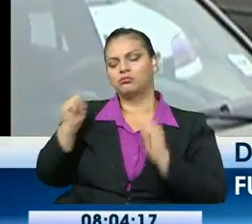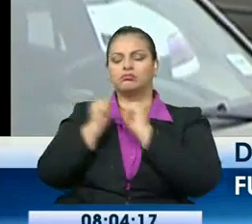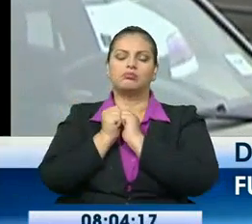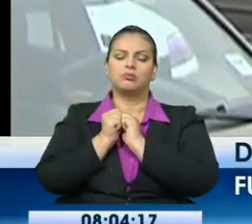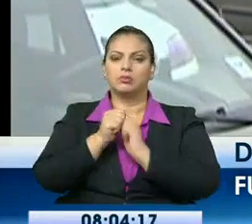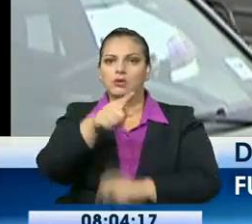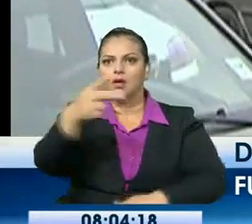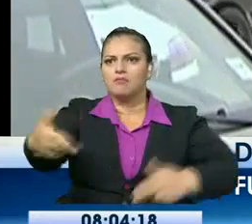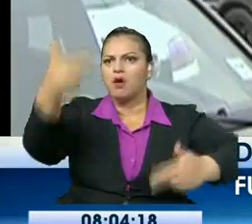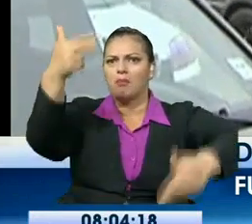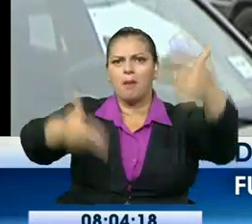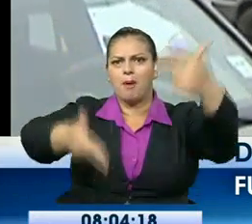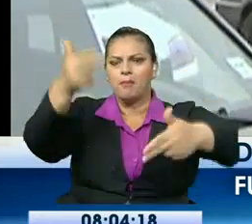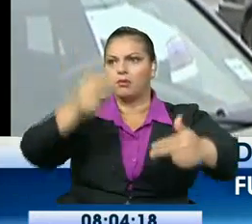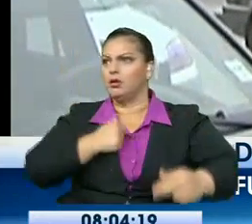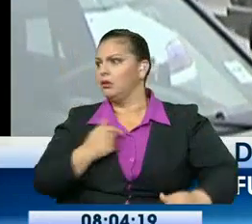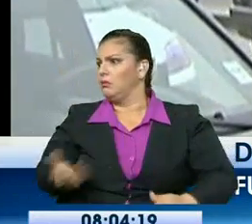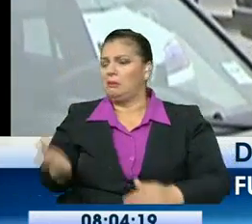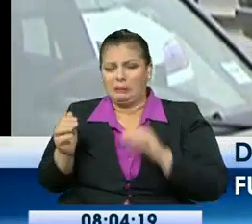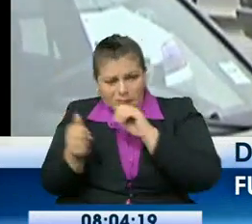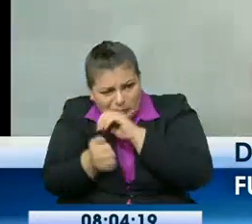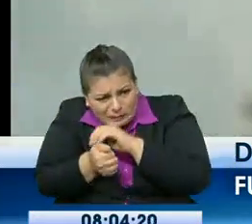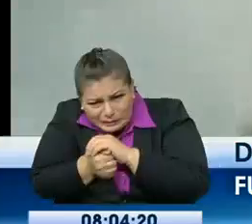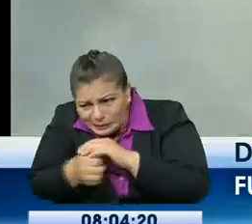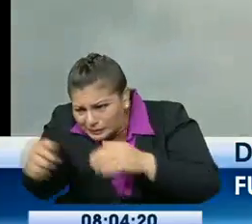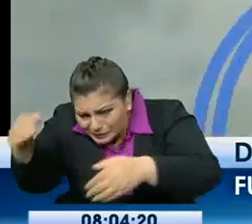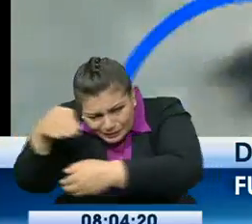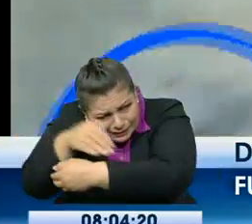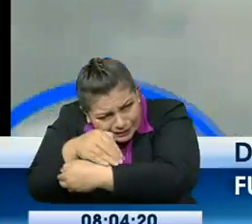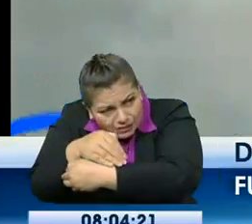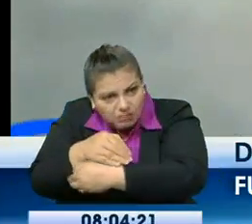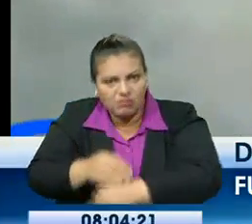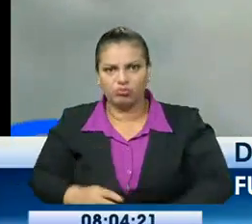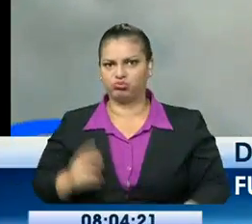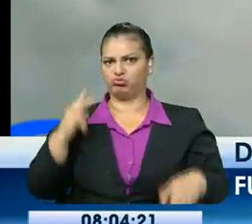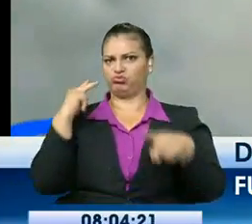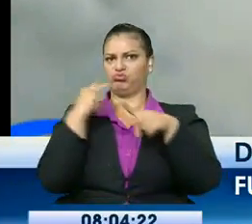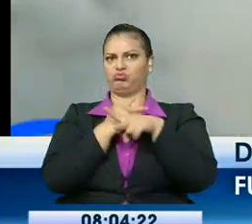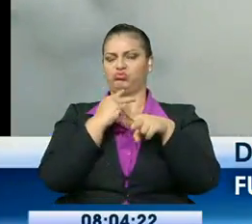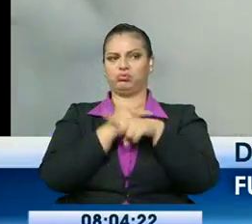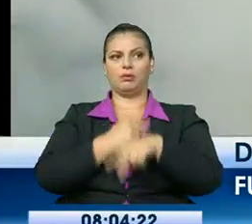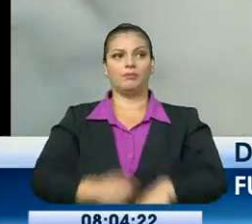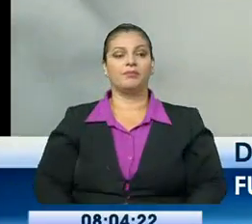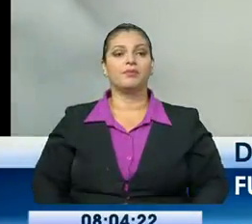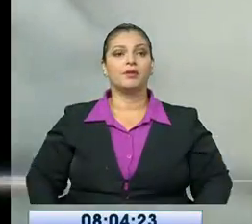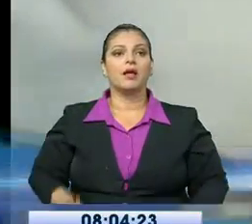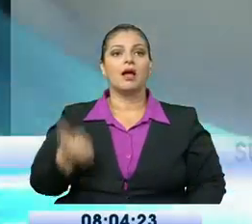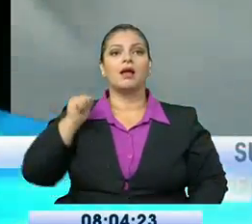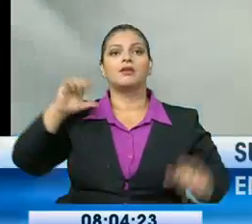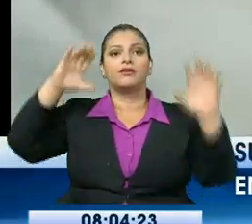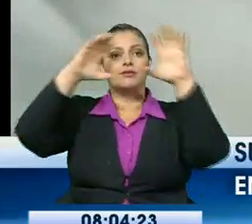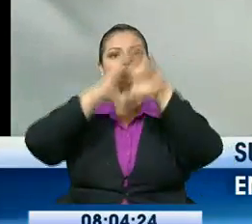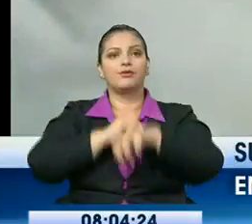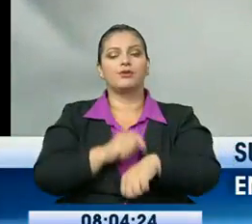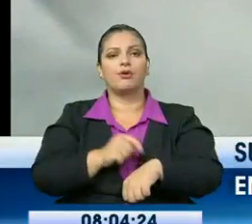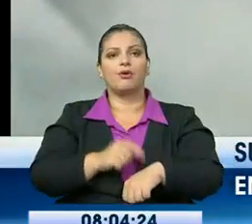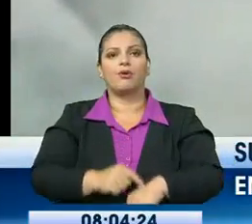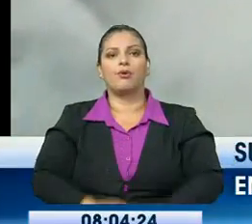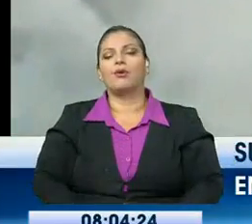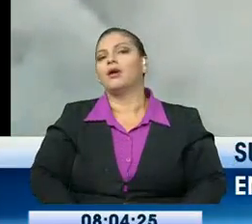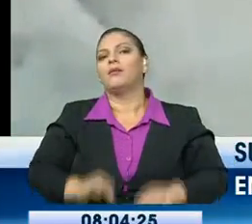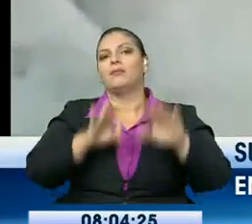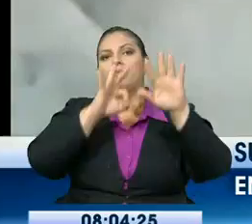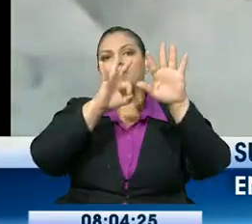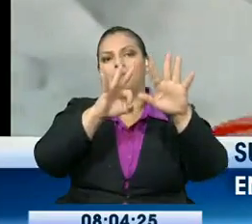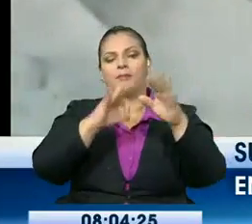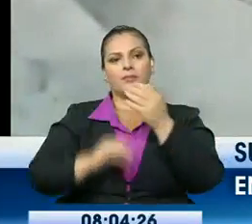Me la escondí bajo el carro para evitar una bala. Todo se produjo alrededor de las 20 horas con 25 minutos del domingo.